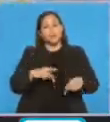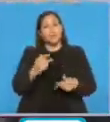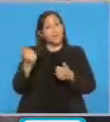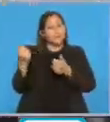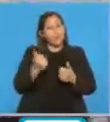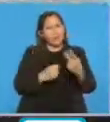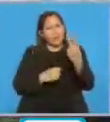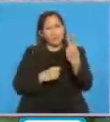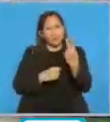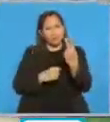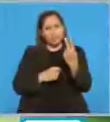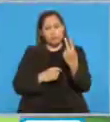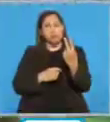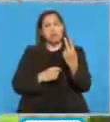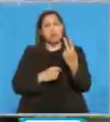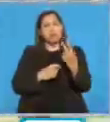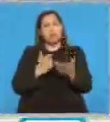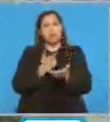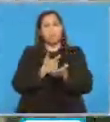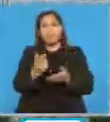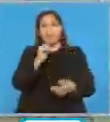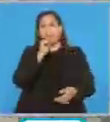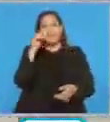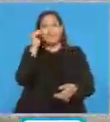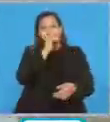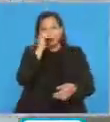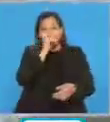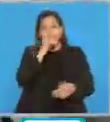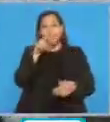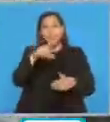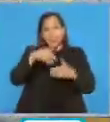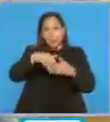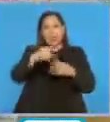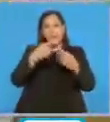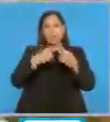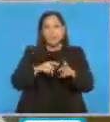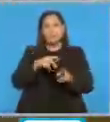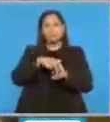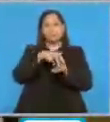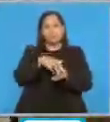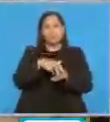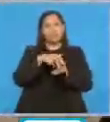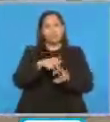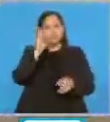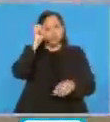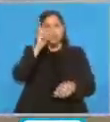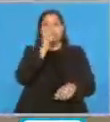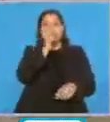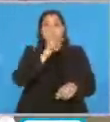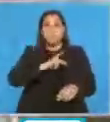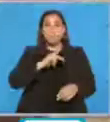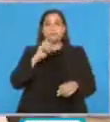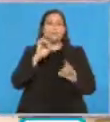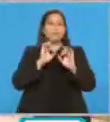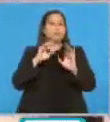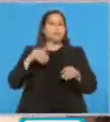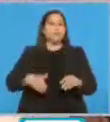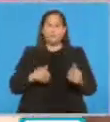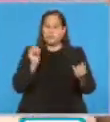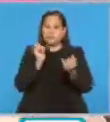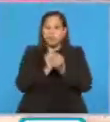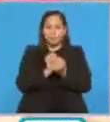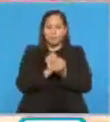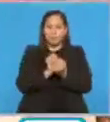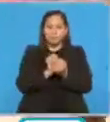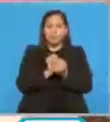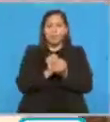2 inmediatamente, y no nos cobraron ningún peso, y a partir de ahí empezamos con la equinoterapia. Obviamente mi papá tuvo un accidente